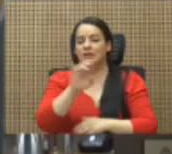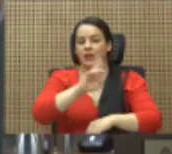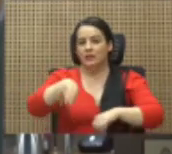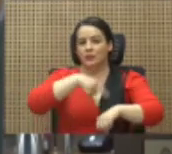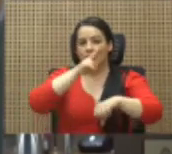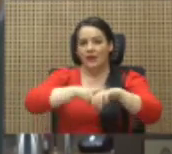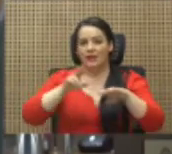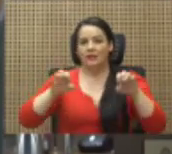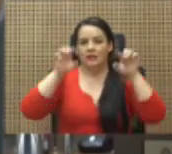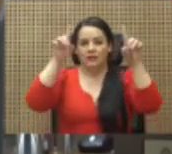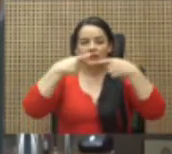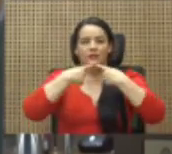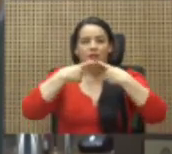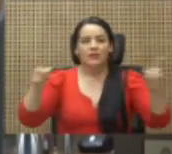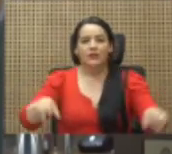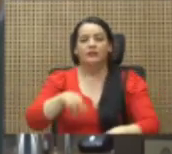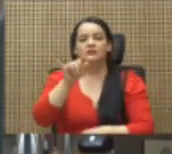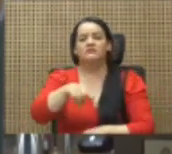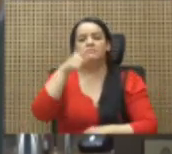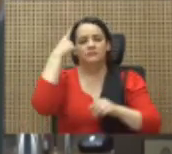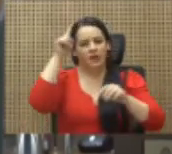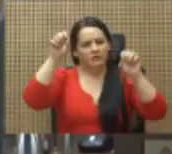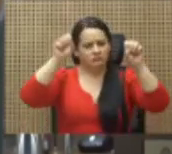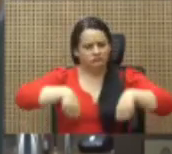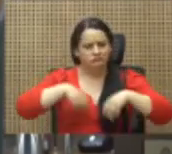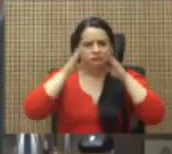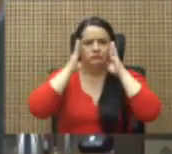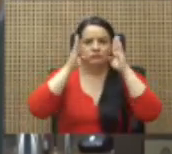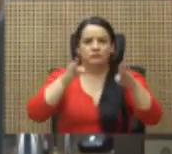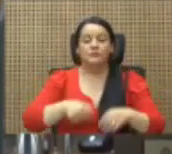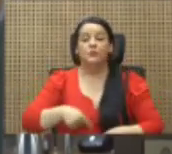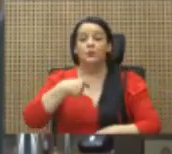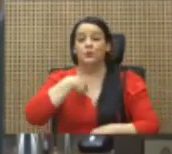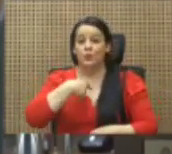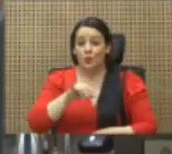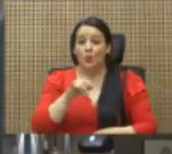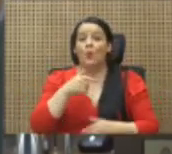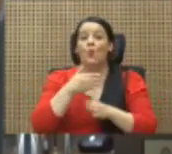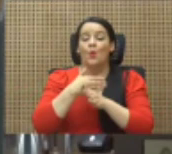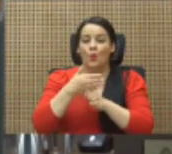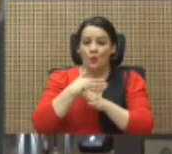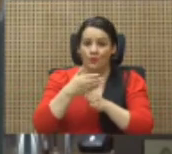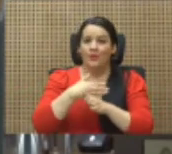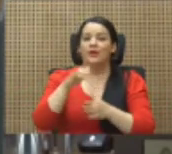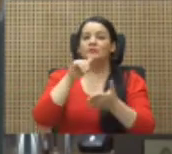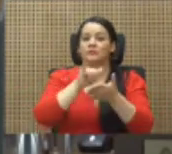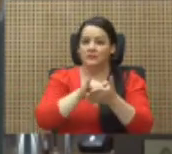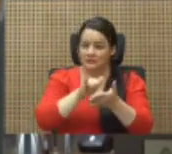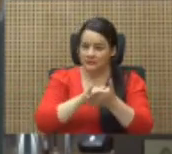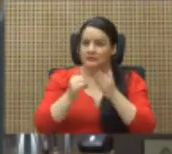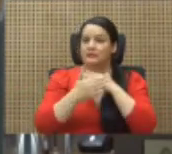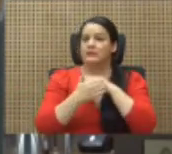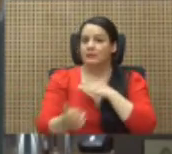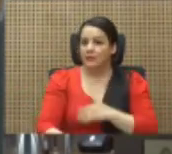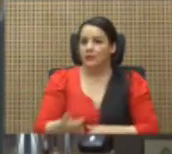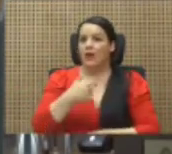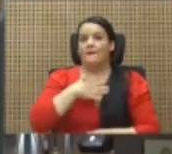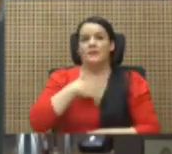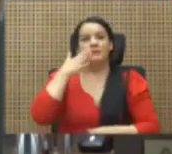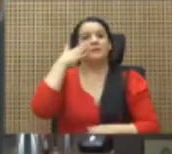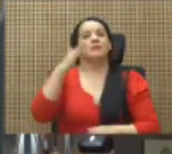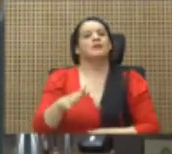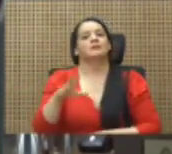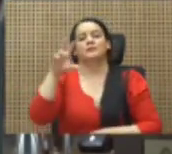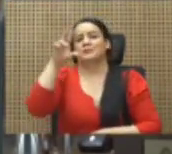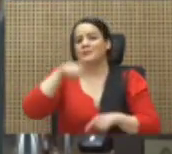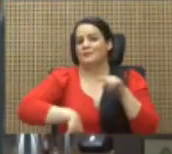y declararla así para poder atenderla. Yo comparto ese llamado. Me parece que ya no